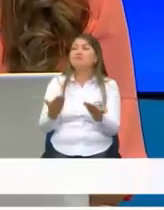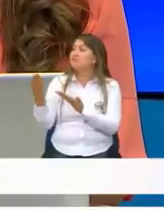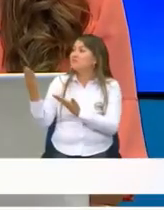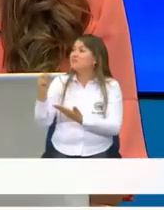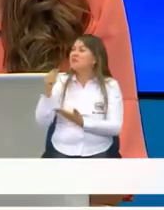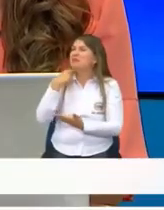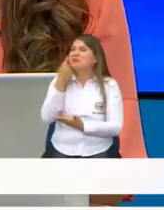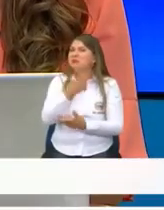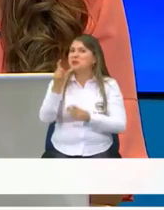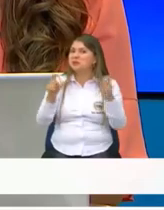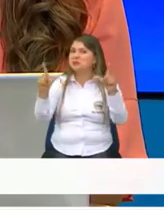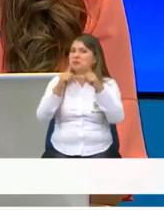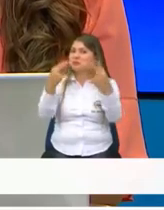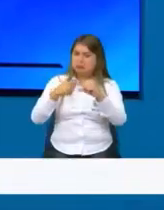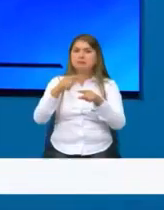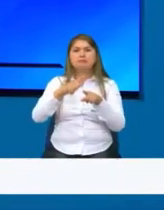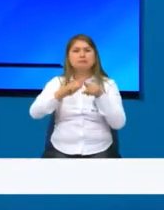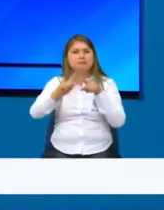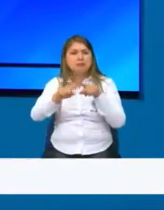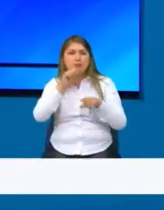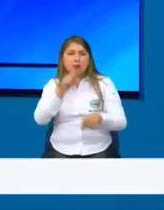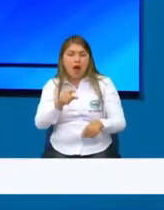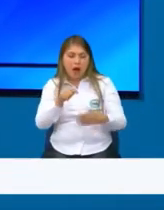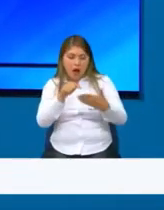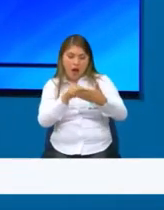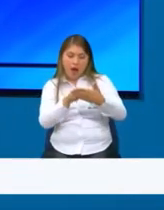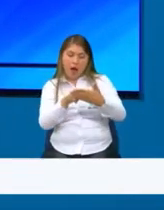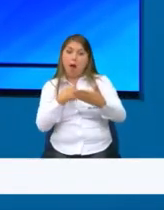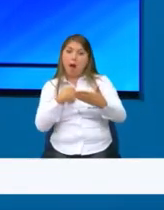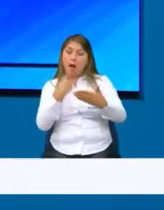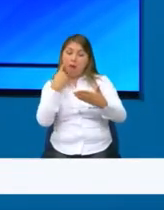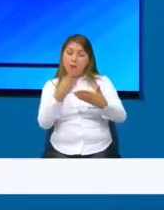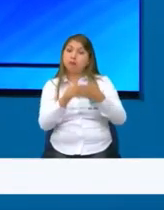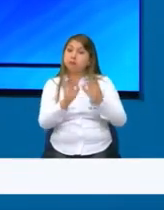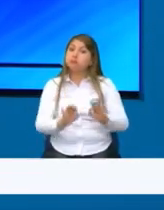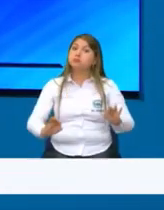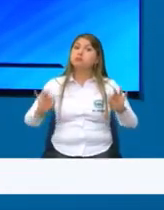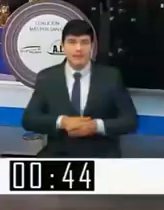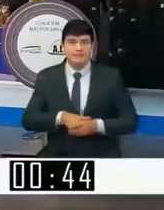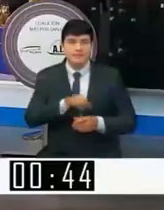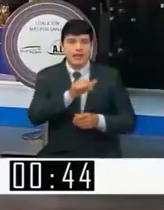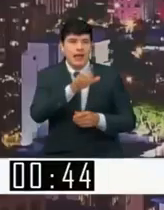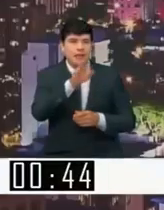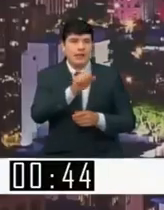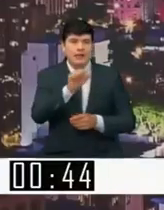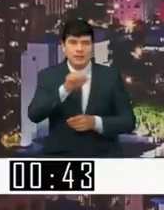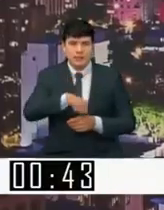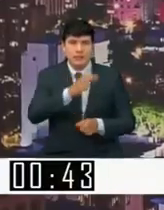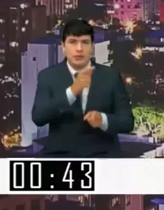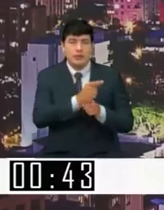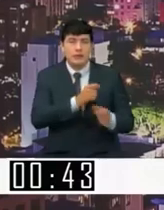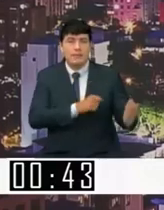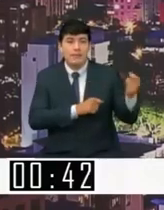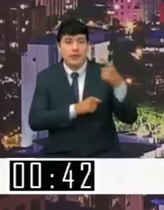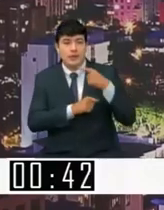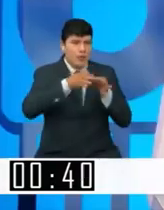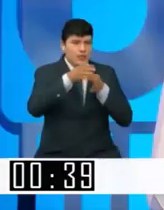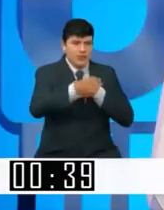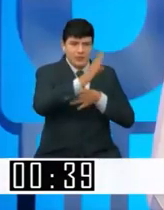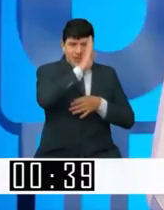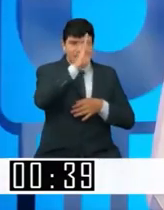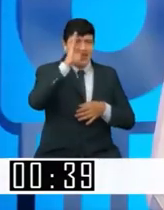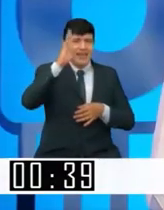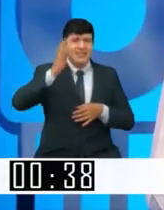Los televidentes en redes sociales preguntaron a los televidentes qué harían para no dejar que las unidades tecnológicas salgan del municipio de San